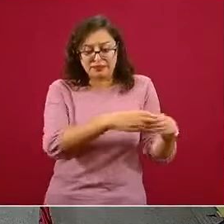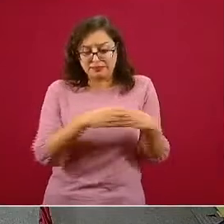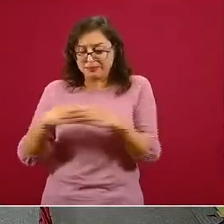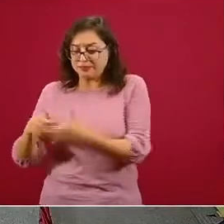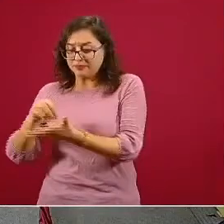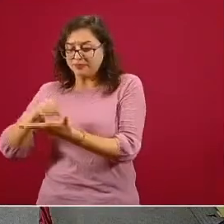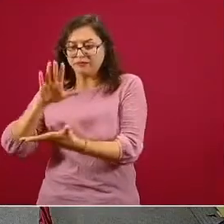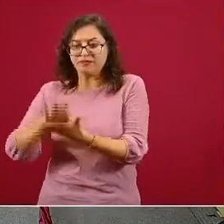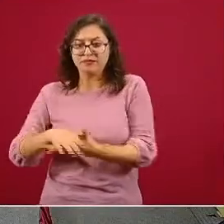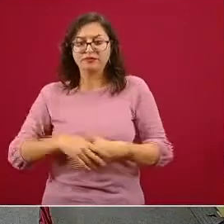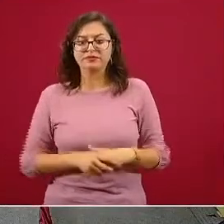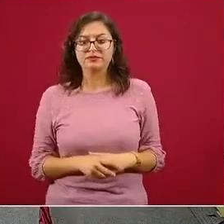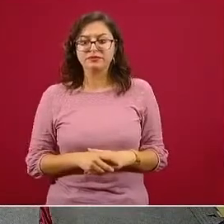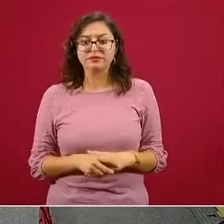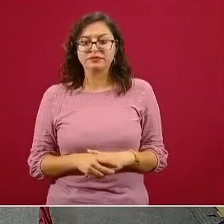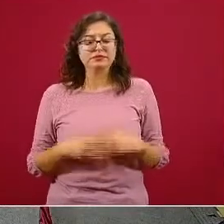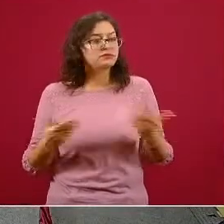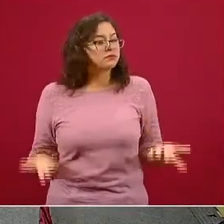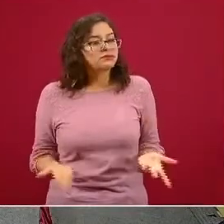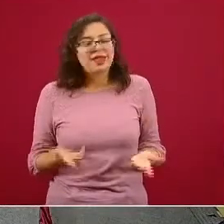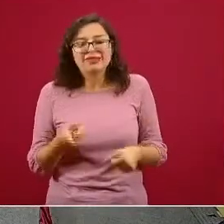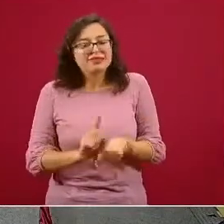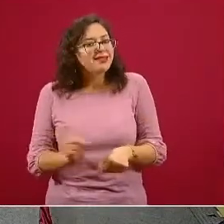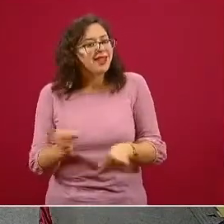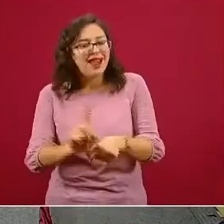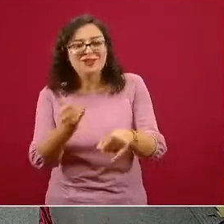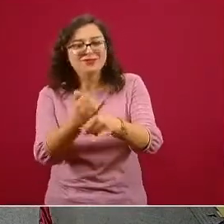Es la que presentamos todos los días, Alejandro.